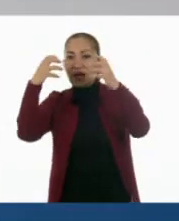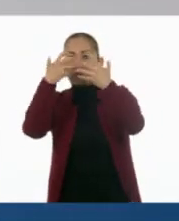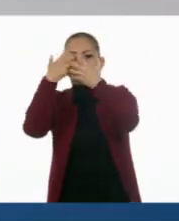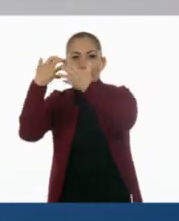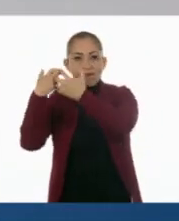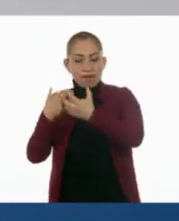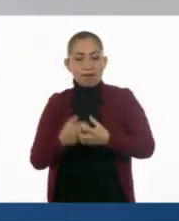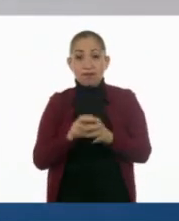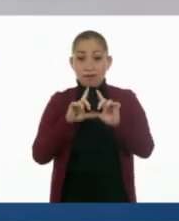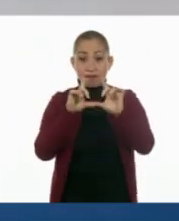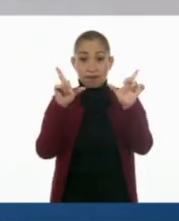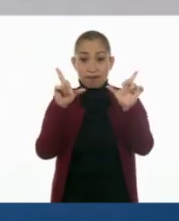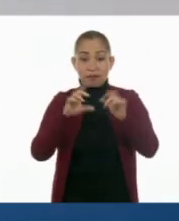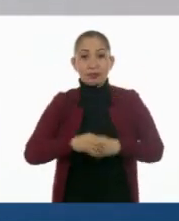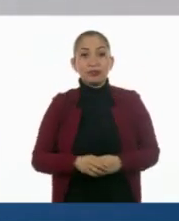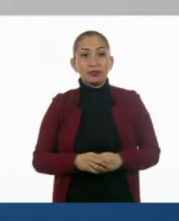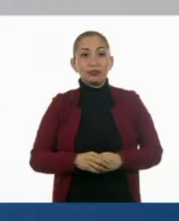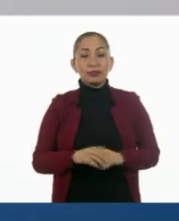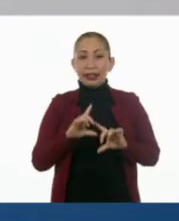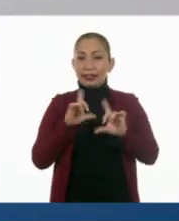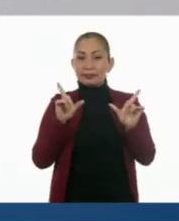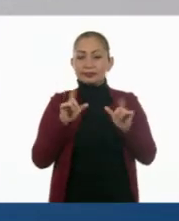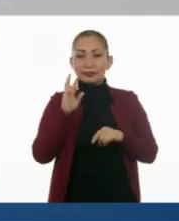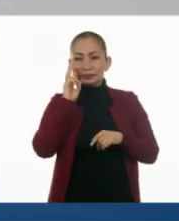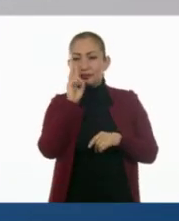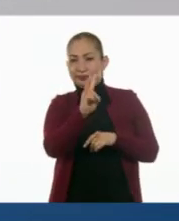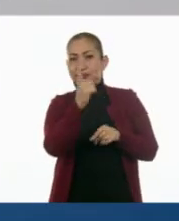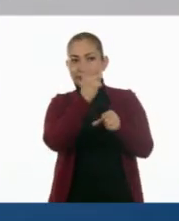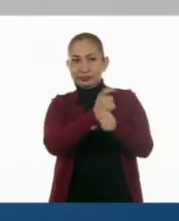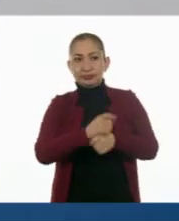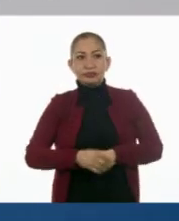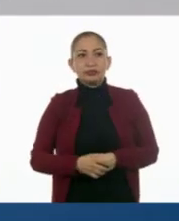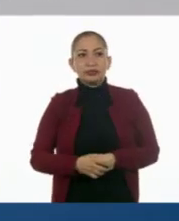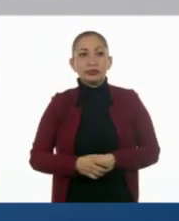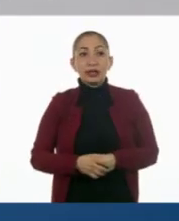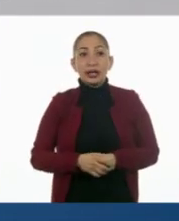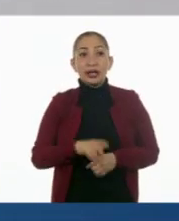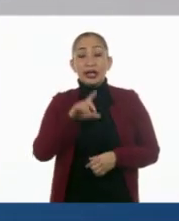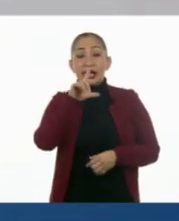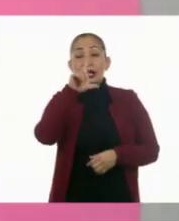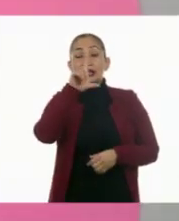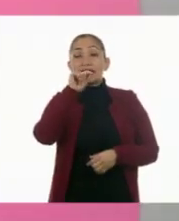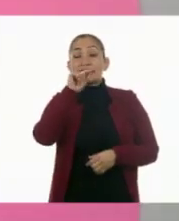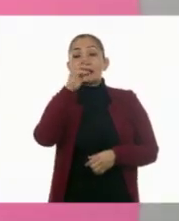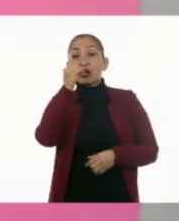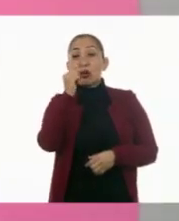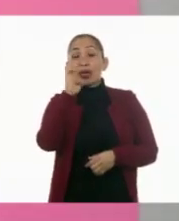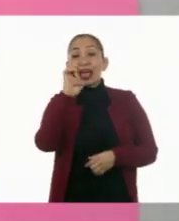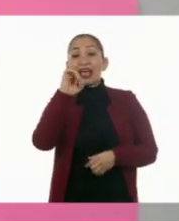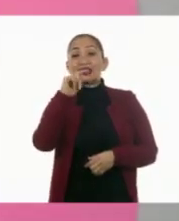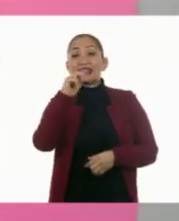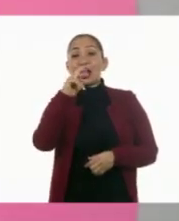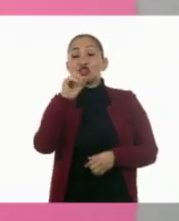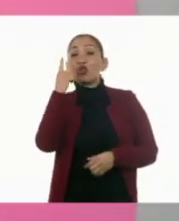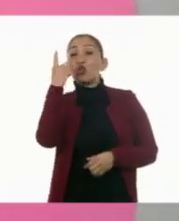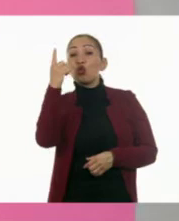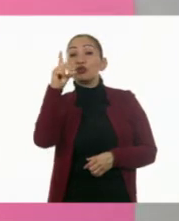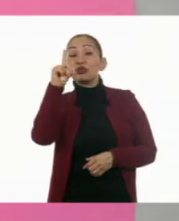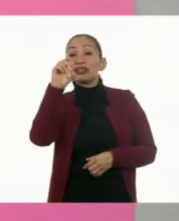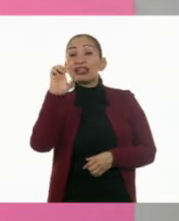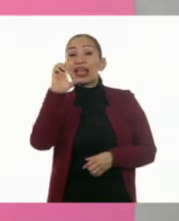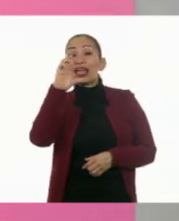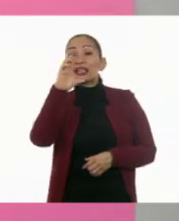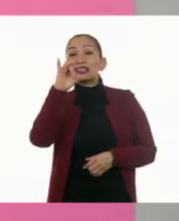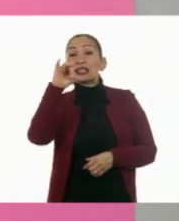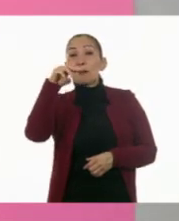Perfecto. ¿Listos? Listos. Veamos la primera. Dice 79 enteros, un décimo.